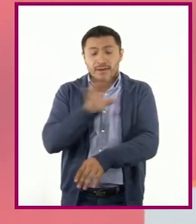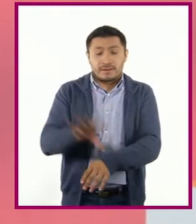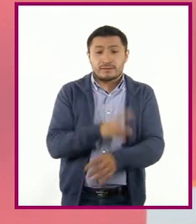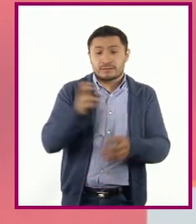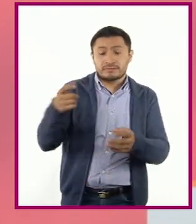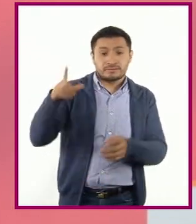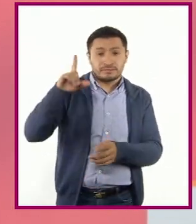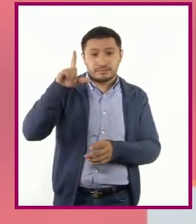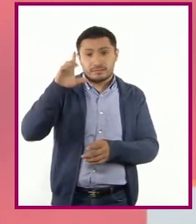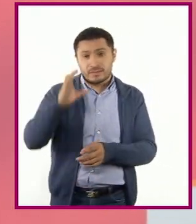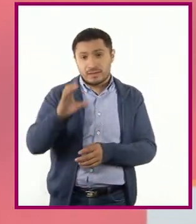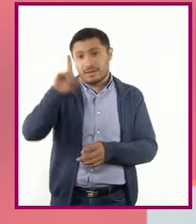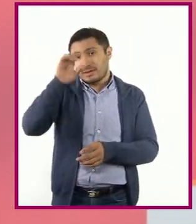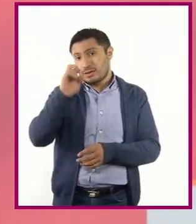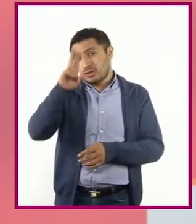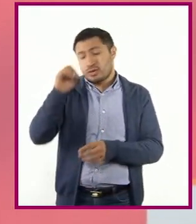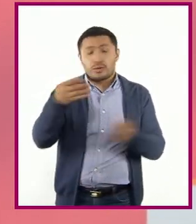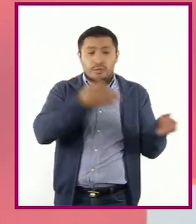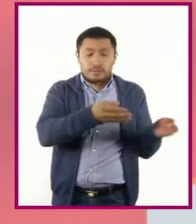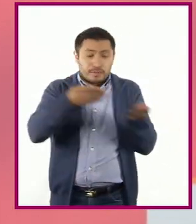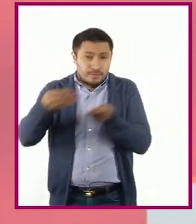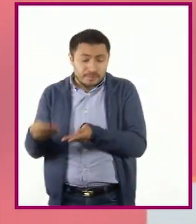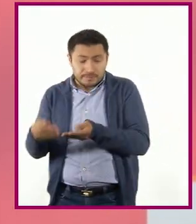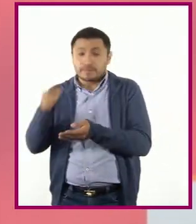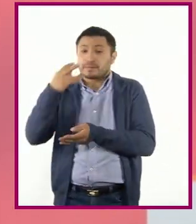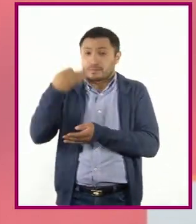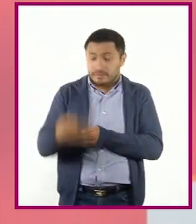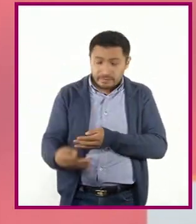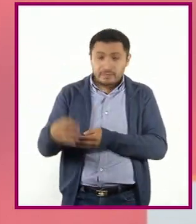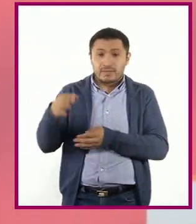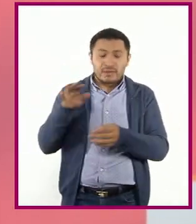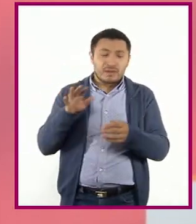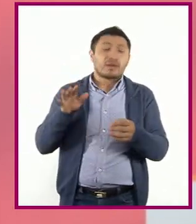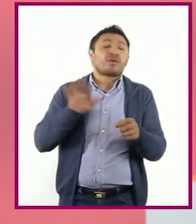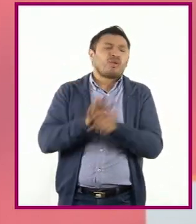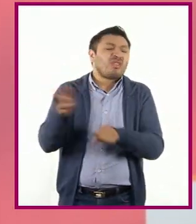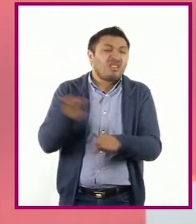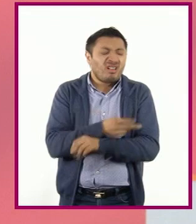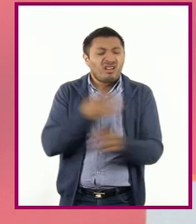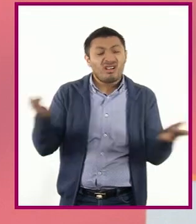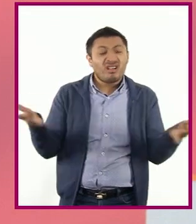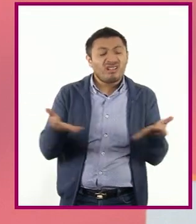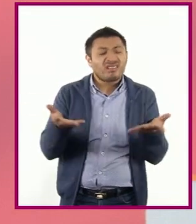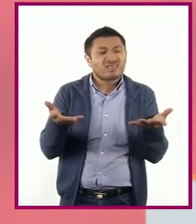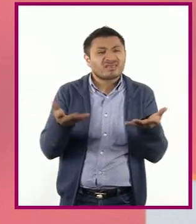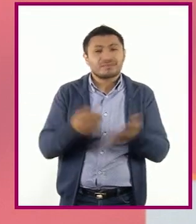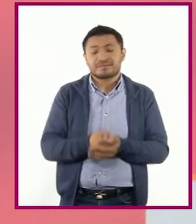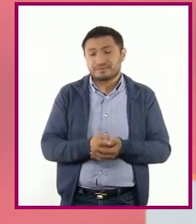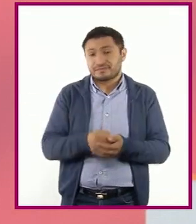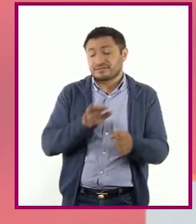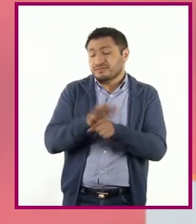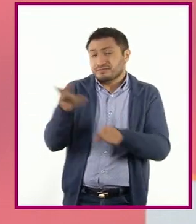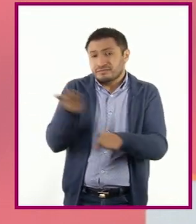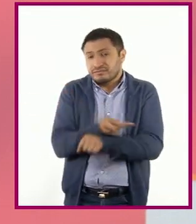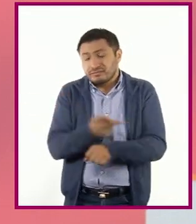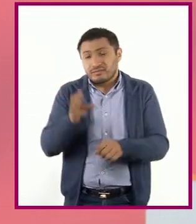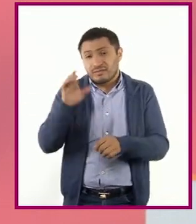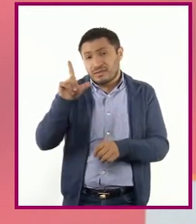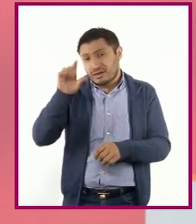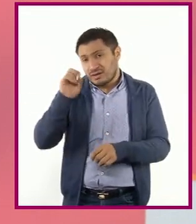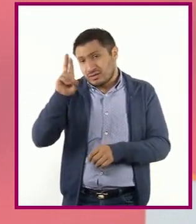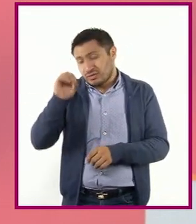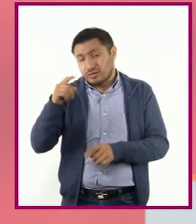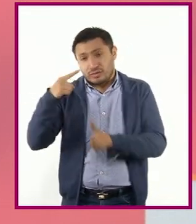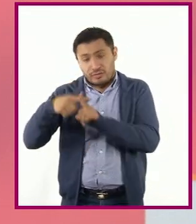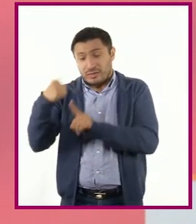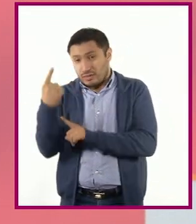lo acepta. ¿Pueden explicar qué le sucedió al sodio al perder su electrón? ¿Qué sucede con el cloro al ganar